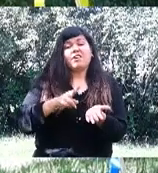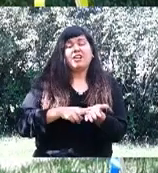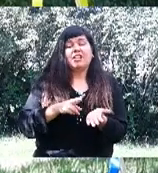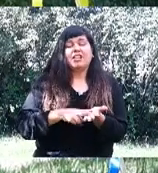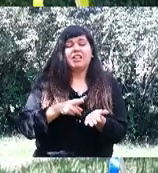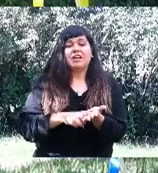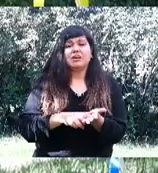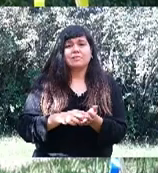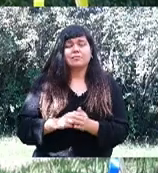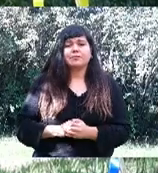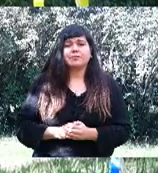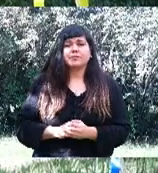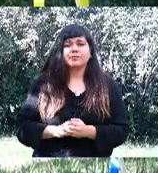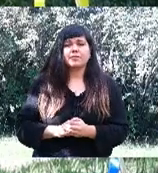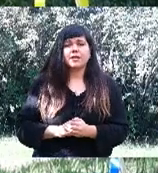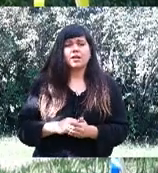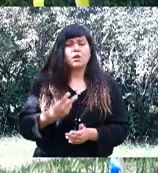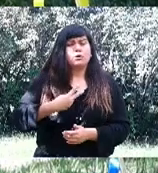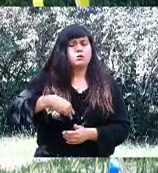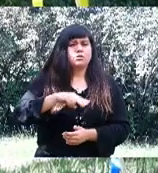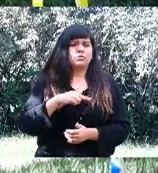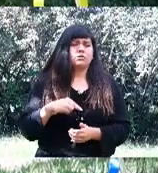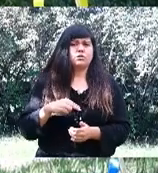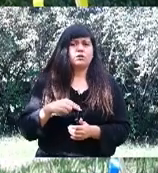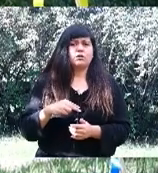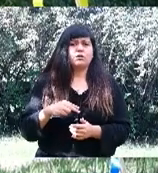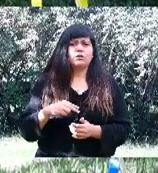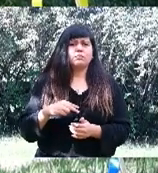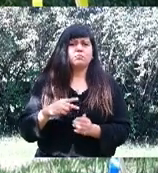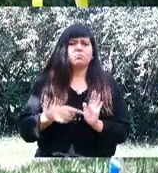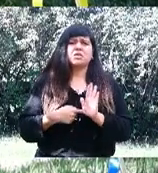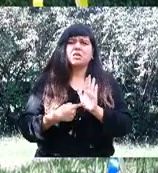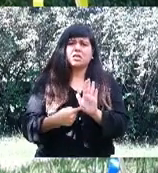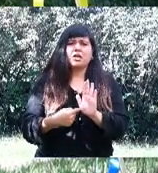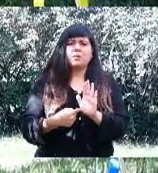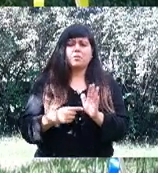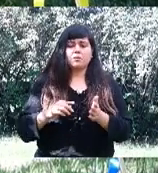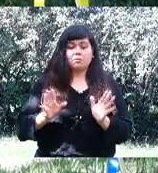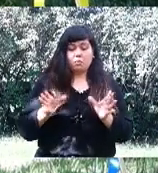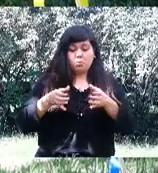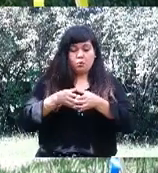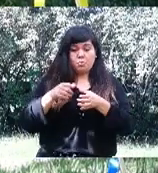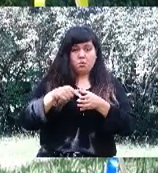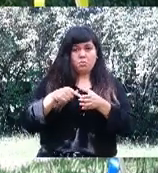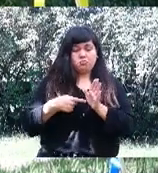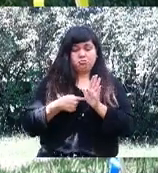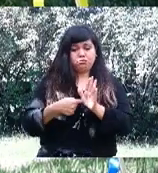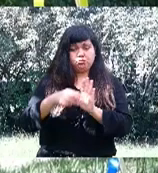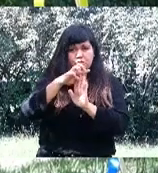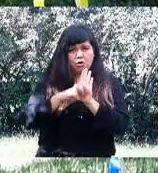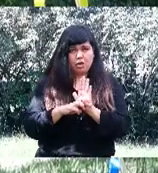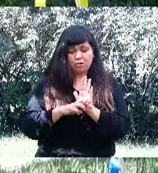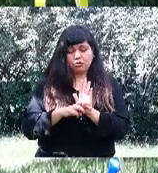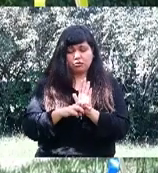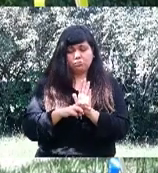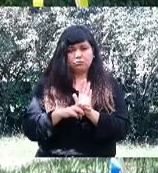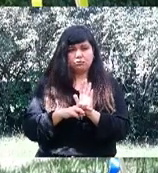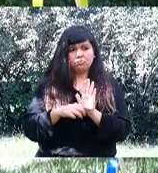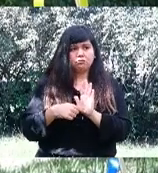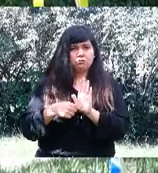manera eh nosotros habíamos eh habíamos presentado a la comunidad interna Hace algunos meses esta este proyecto